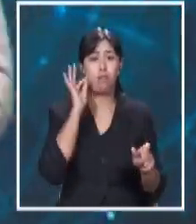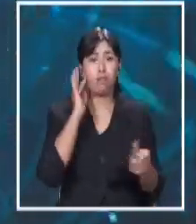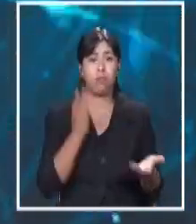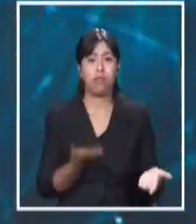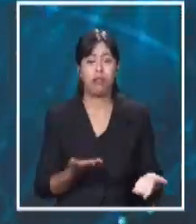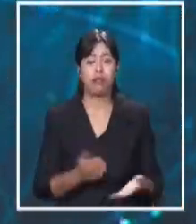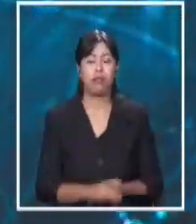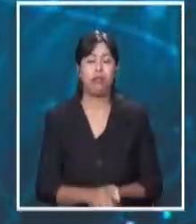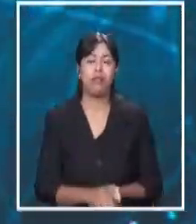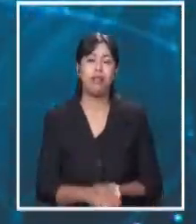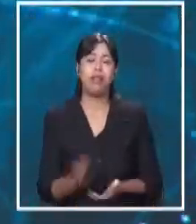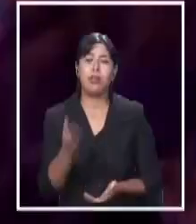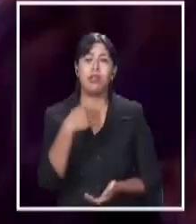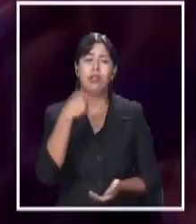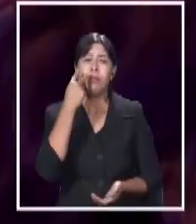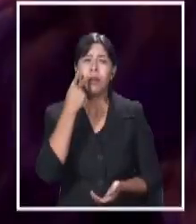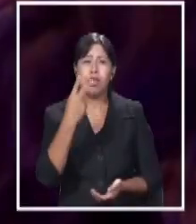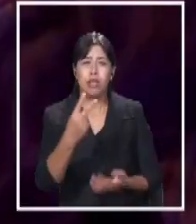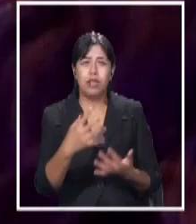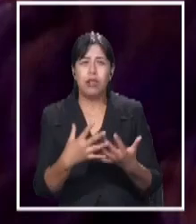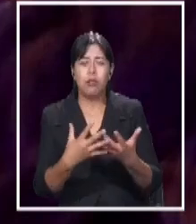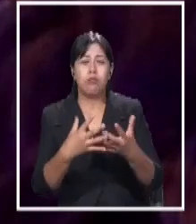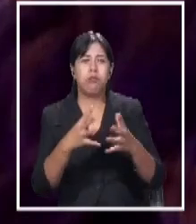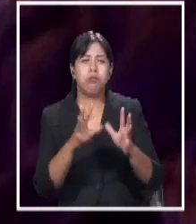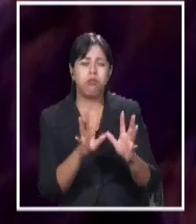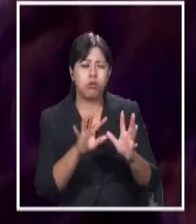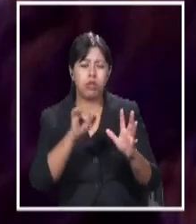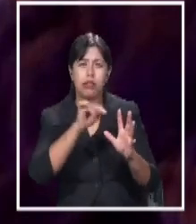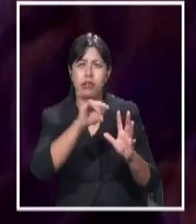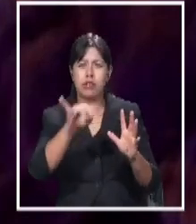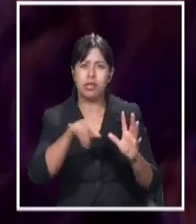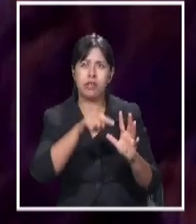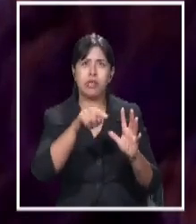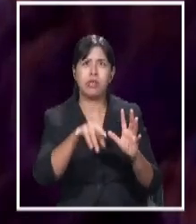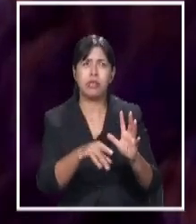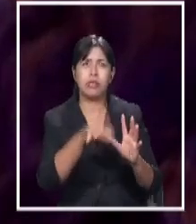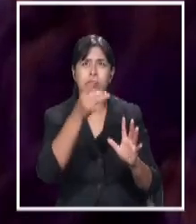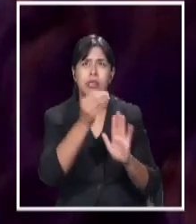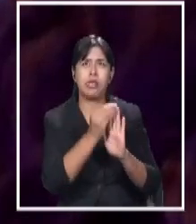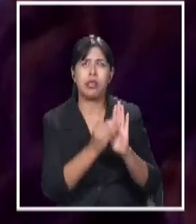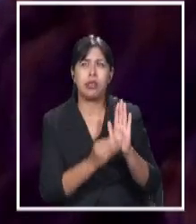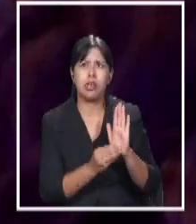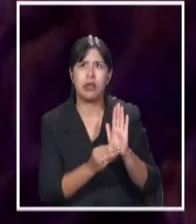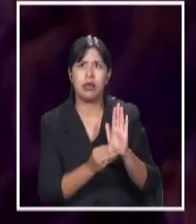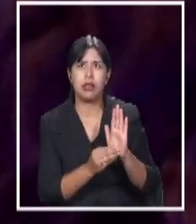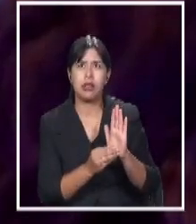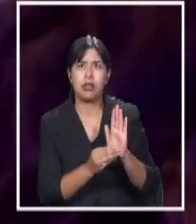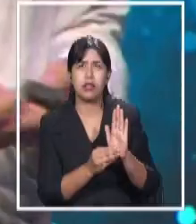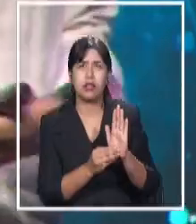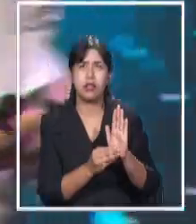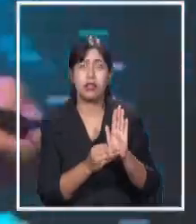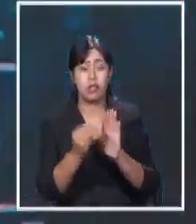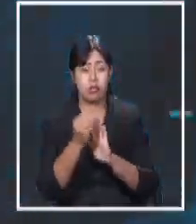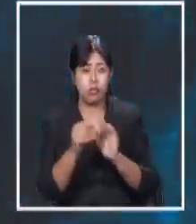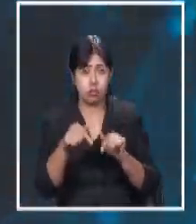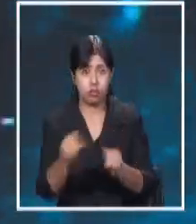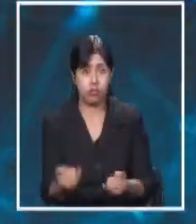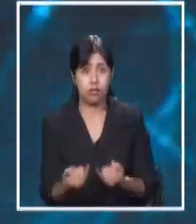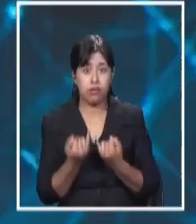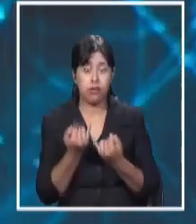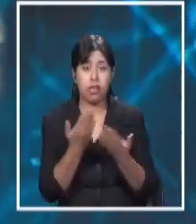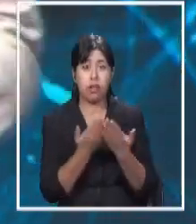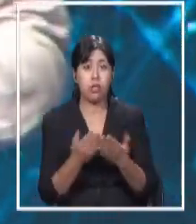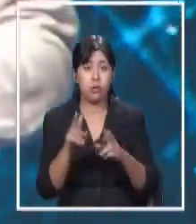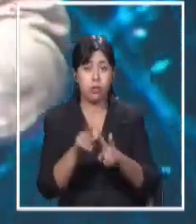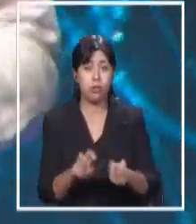hemos mirado estas redes, por ejemplo, tomando bases de datos que se han recopilado en Chile en estudios